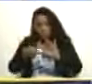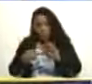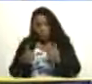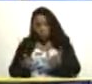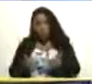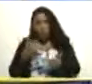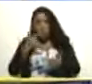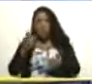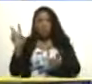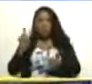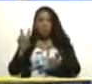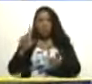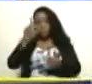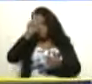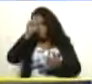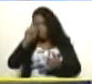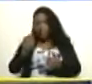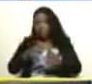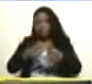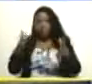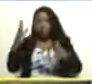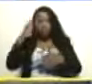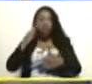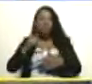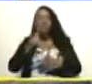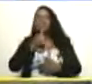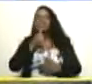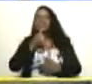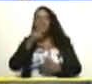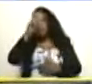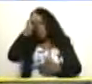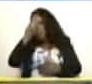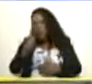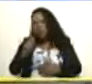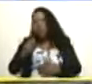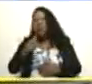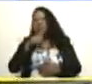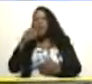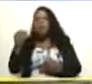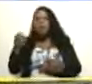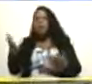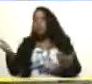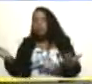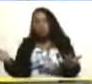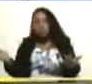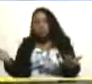venezolanos los que reivindicamos el nombre grande de Bolívar, ¿quién lo va a reivindicar entonces?